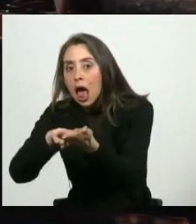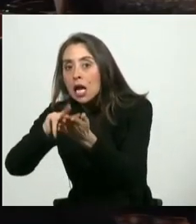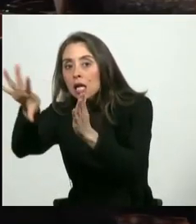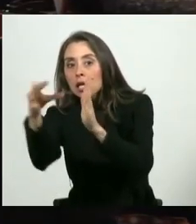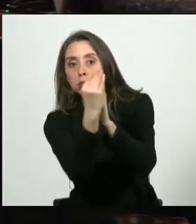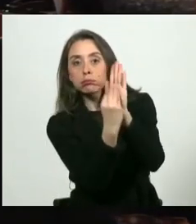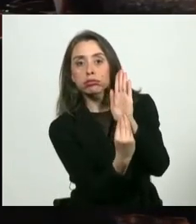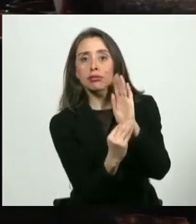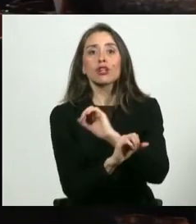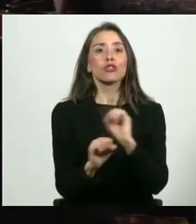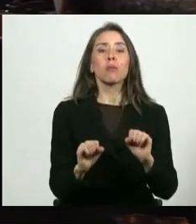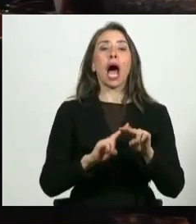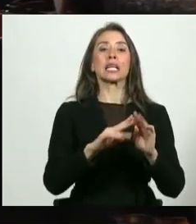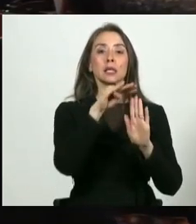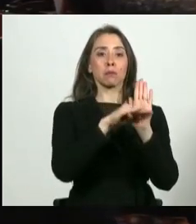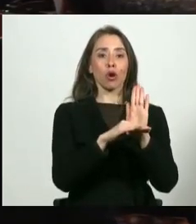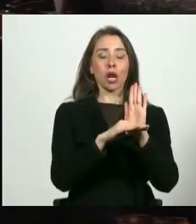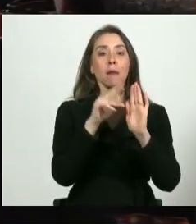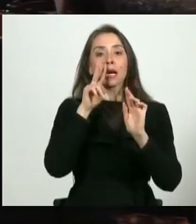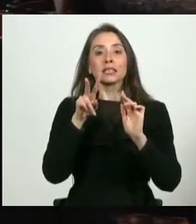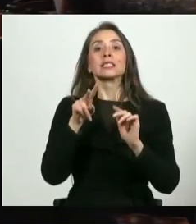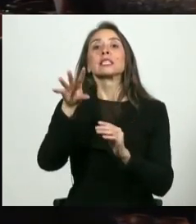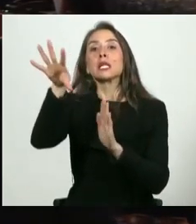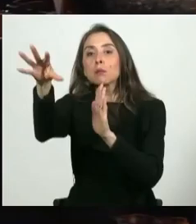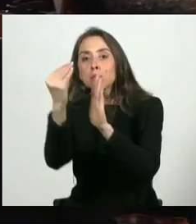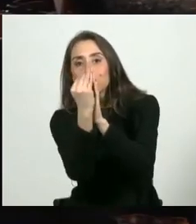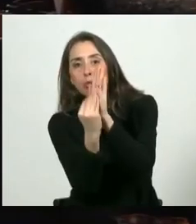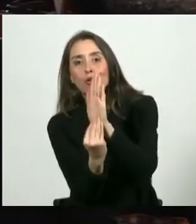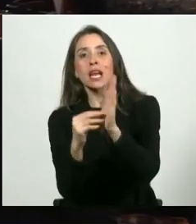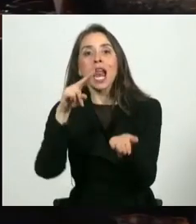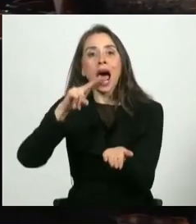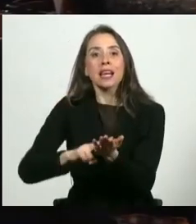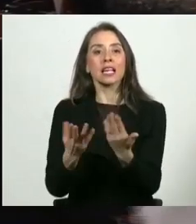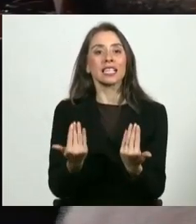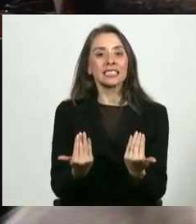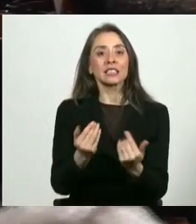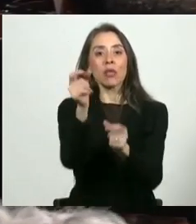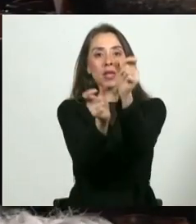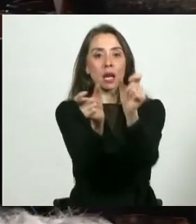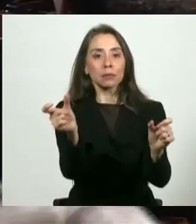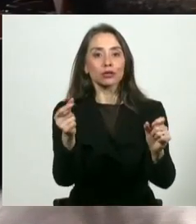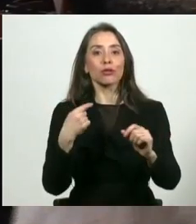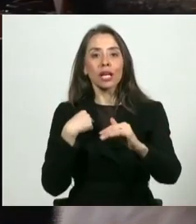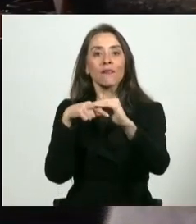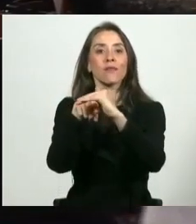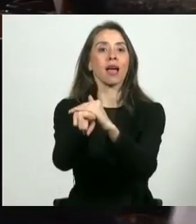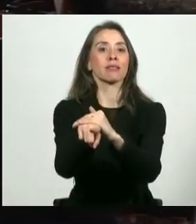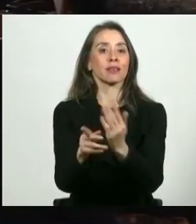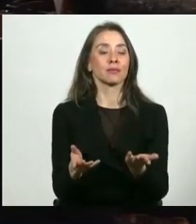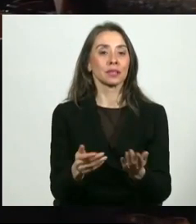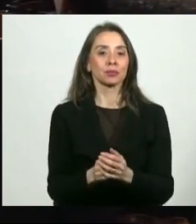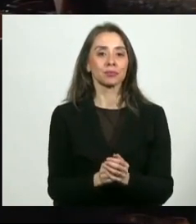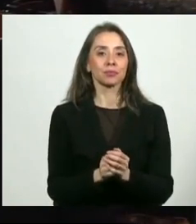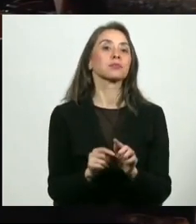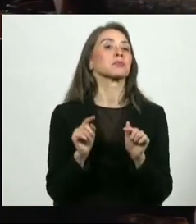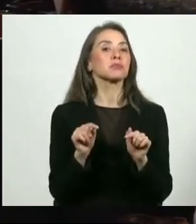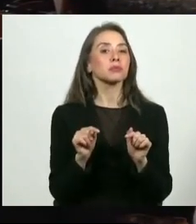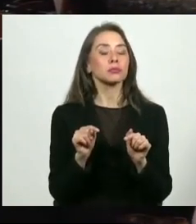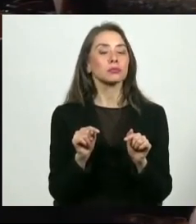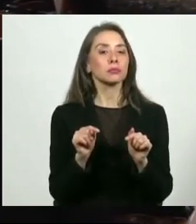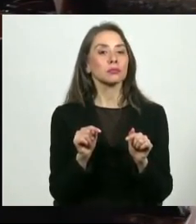generar programas si no consideramos las reales necesidades de la población a la cual nosotros pretendemos intervenir, ¿ya? Y desde ahí un